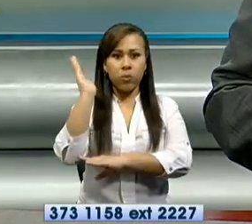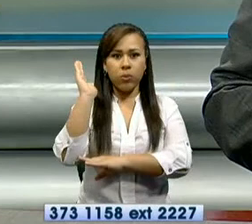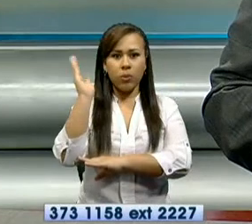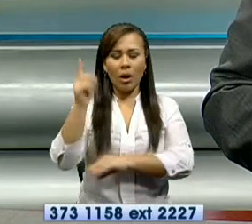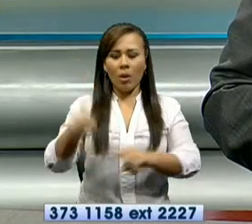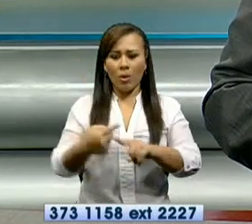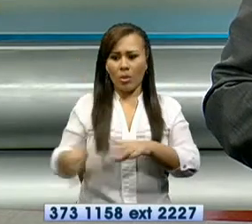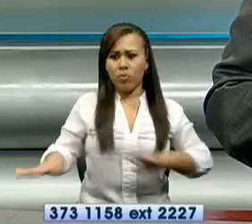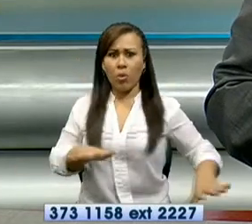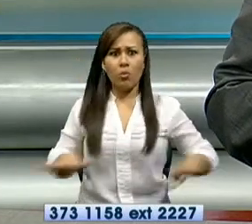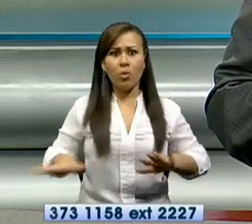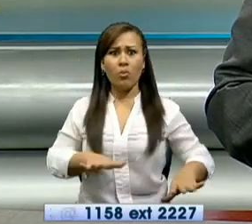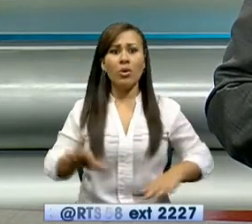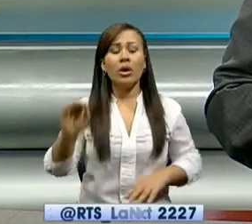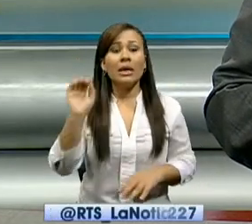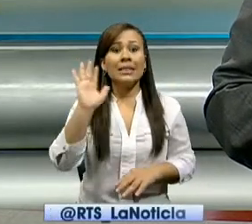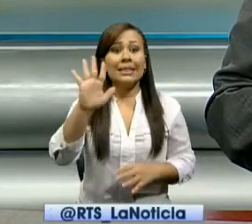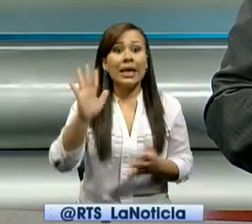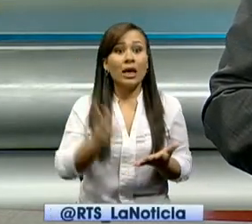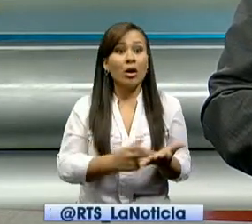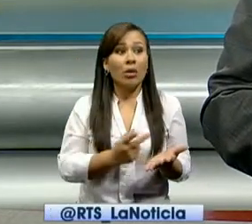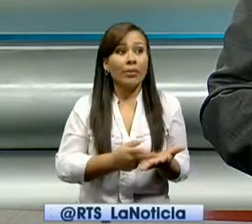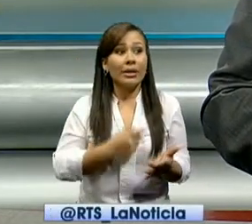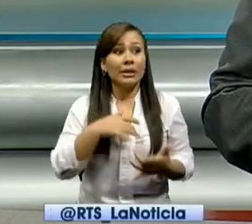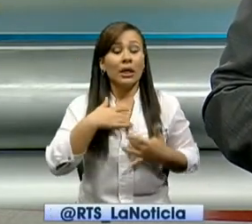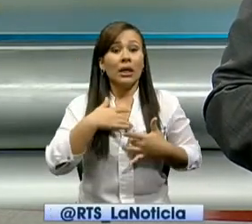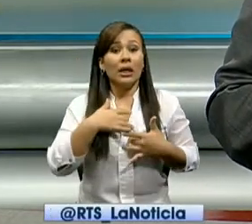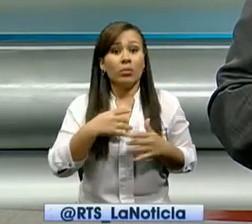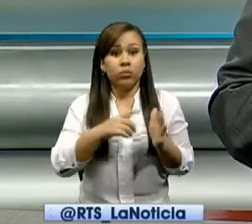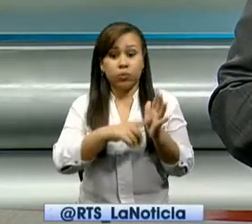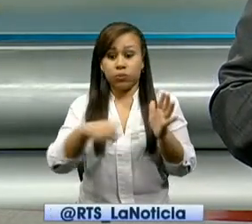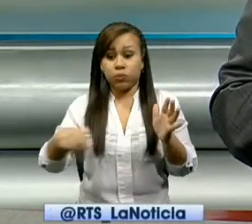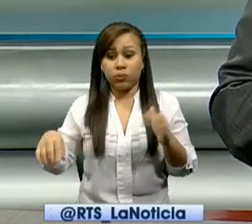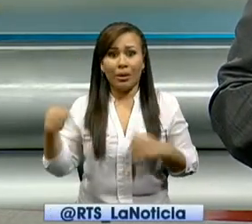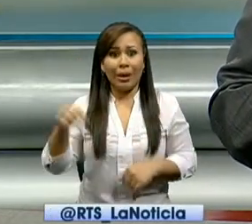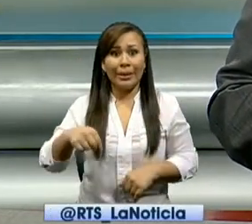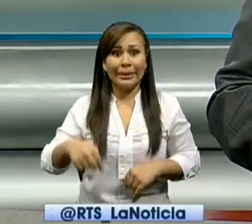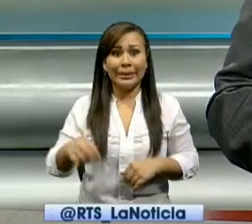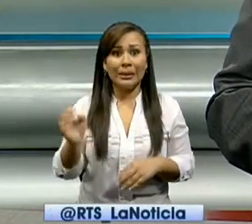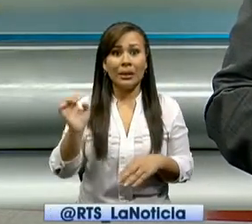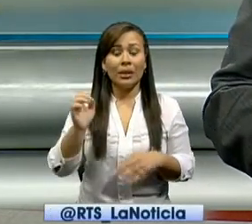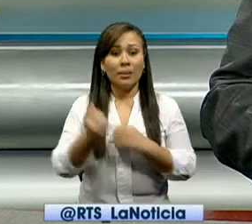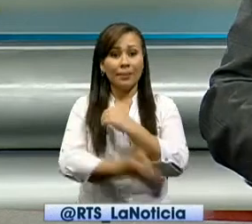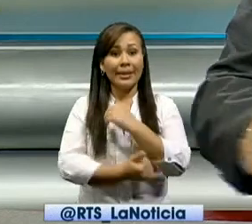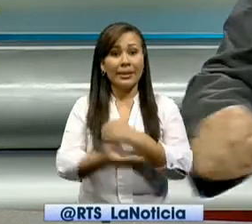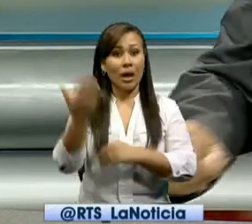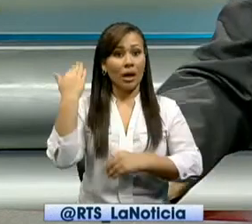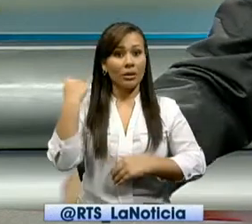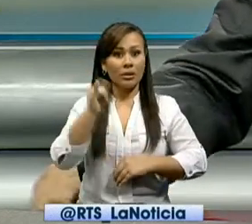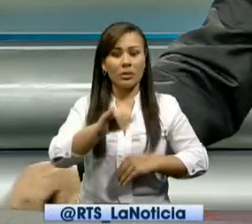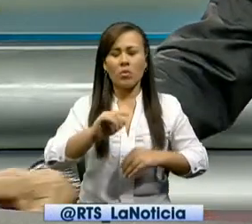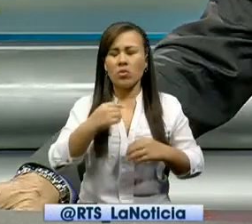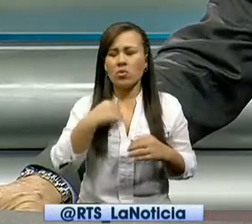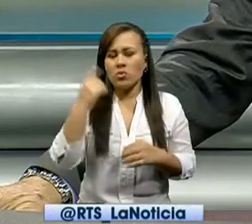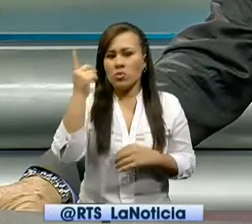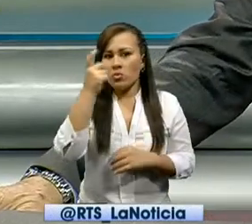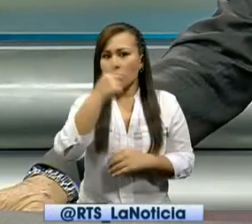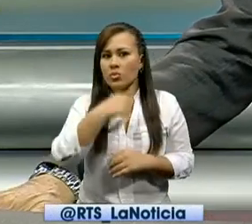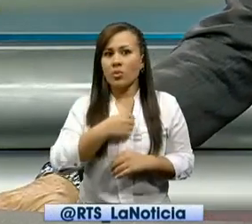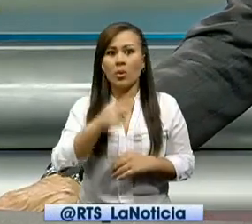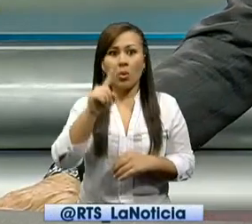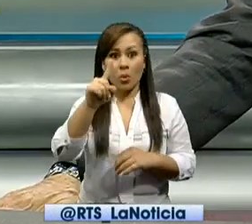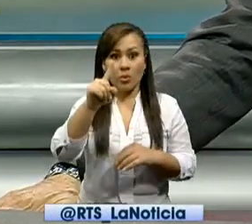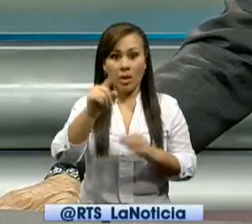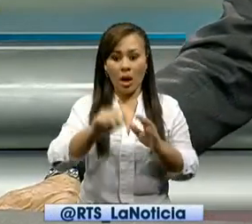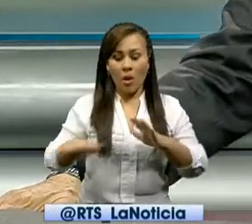réplicas del terremoto ocurrido en el país la semana anterior, el fin de semana anterior. Una de ellas de